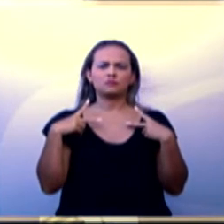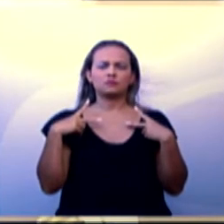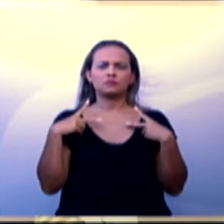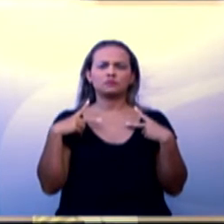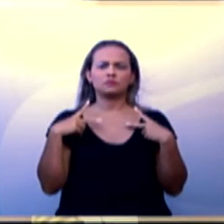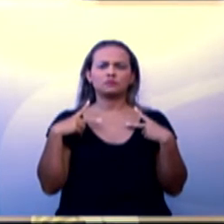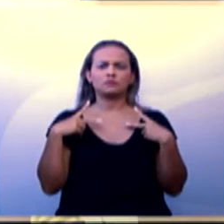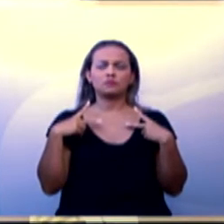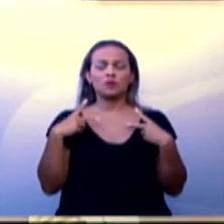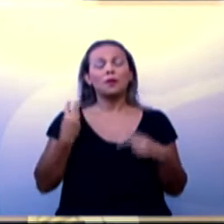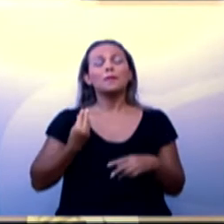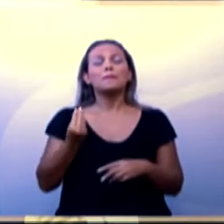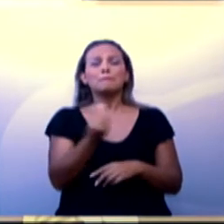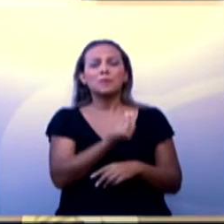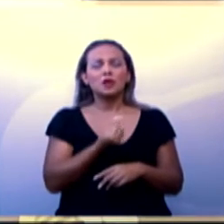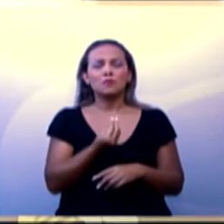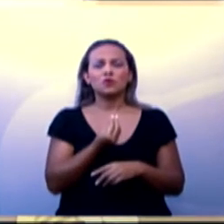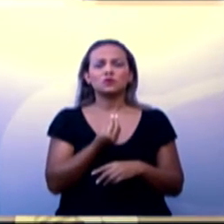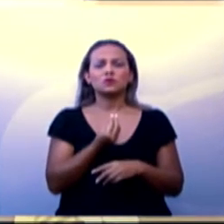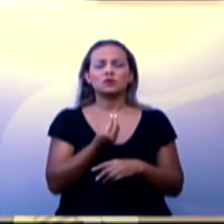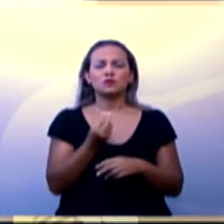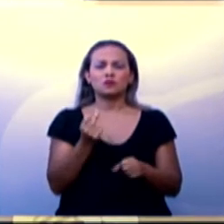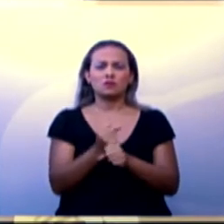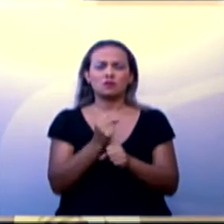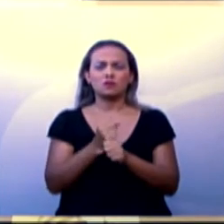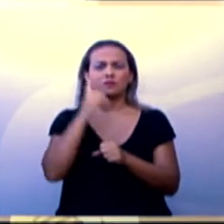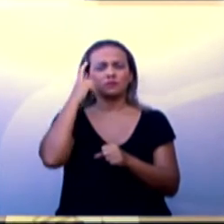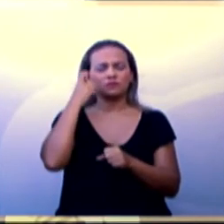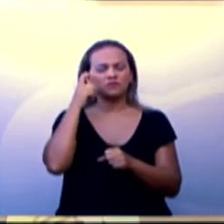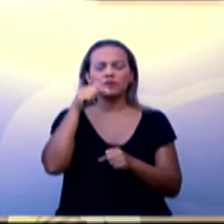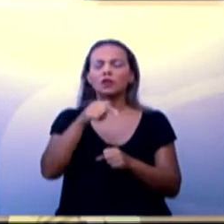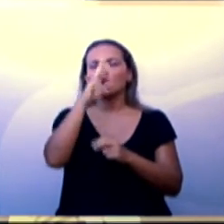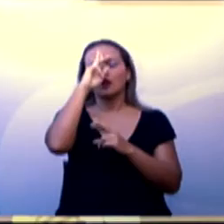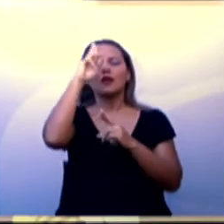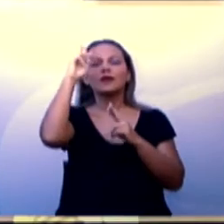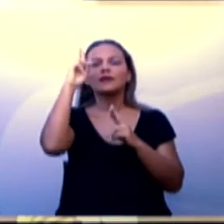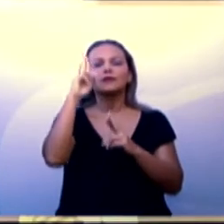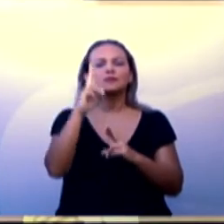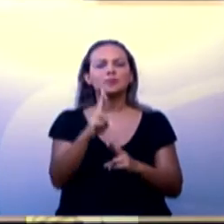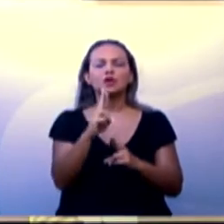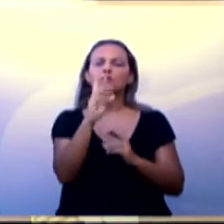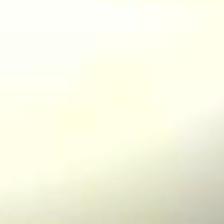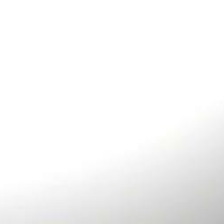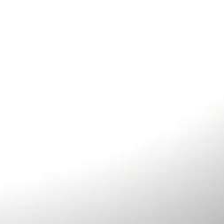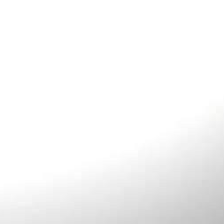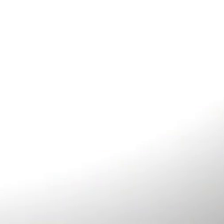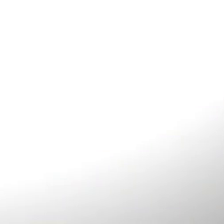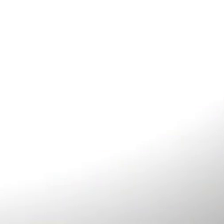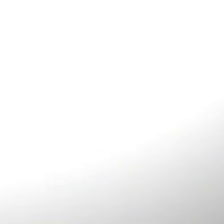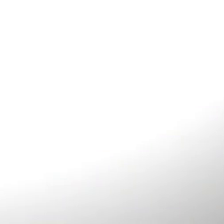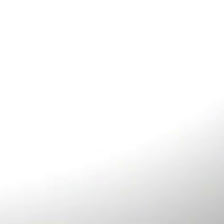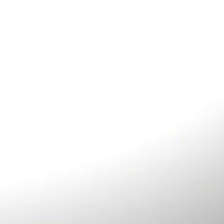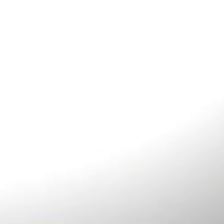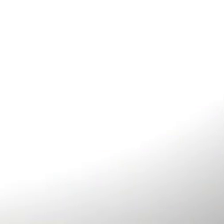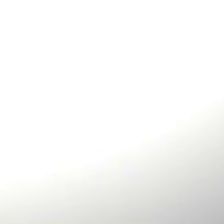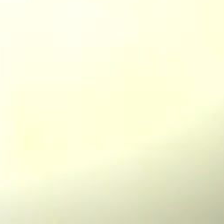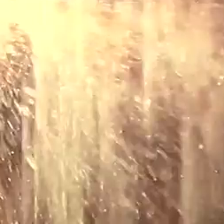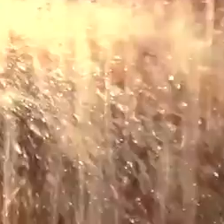Los miembros del equipo de gobierno asumimos el reto de dejar un legado de respeto y cuidado por la vida. El